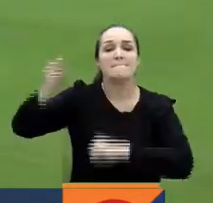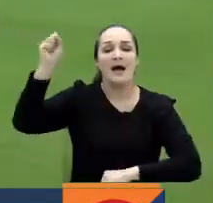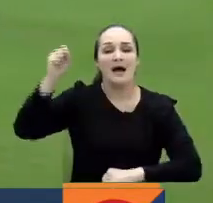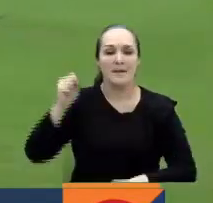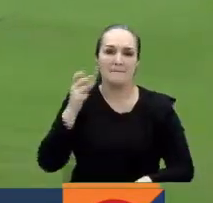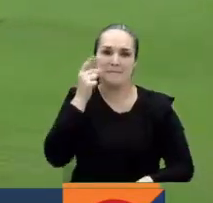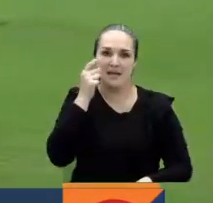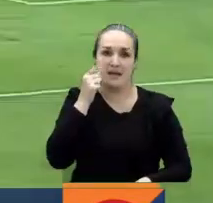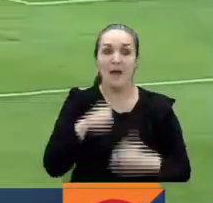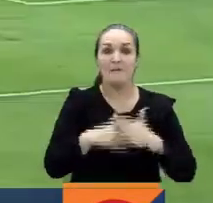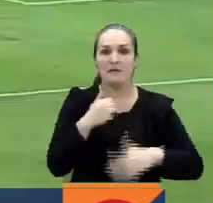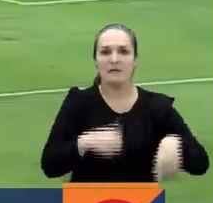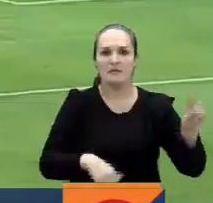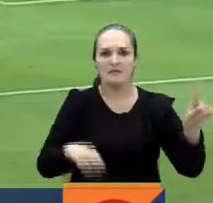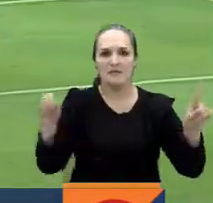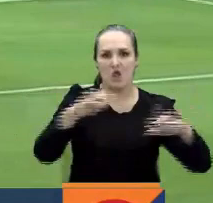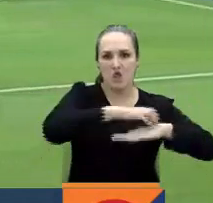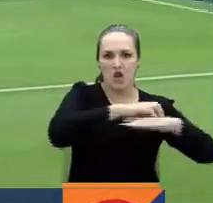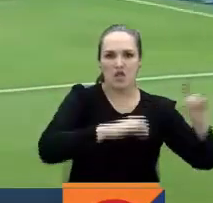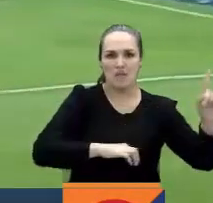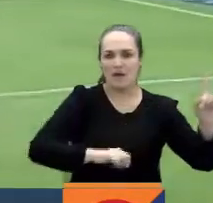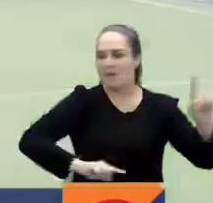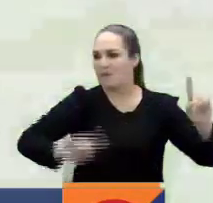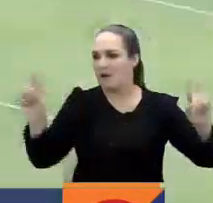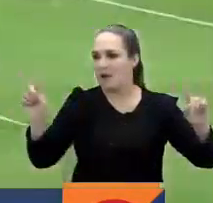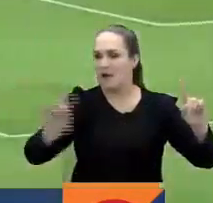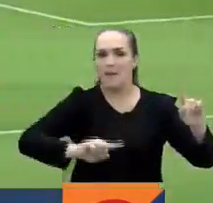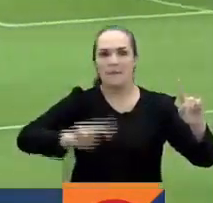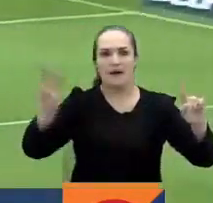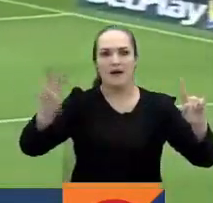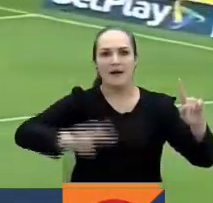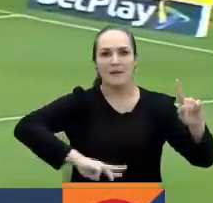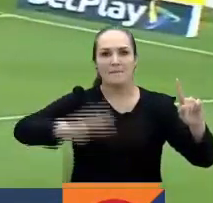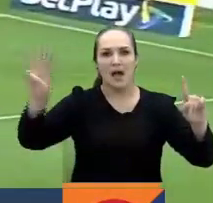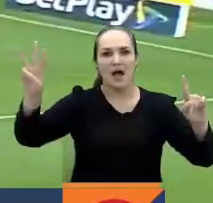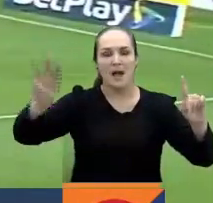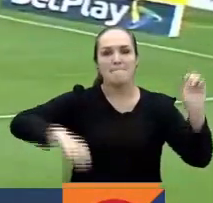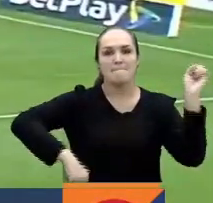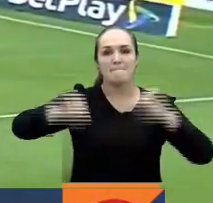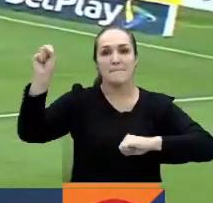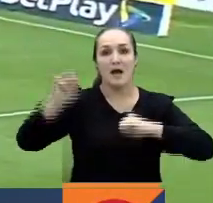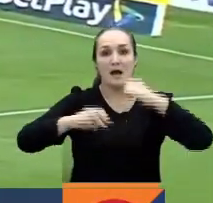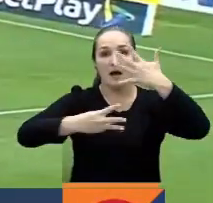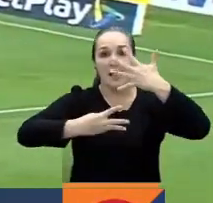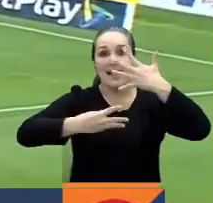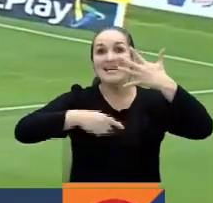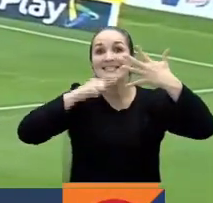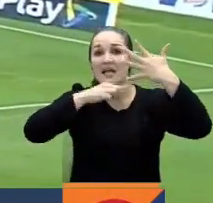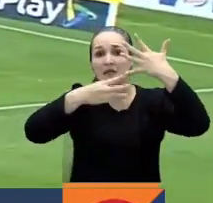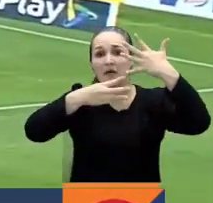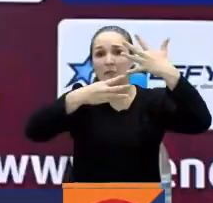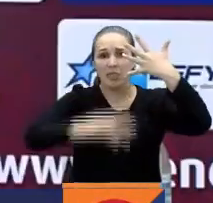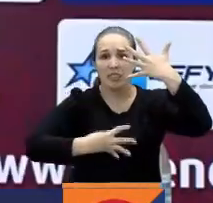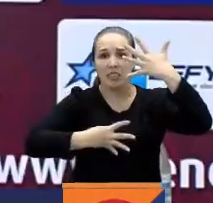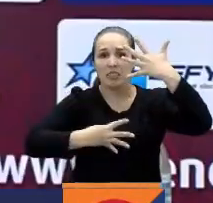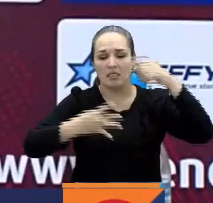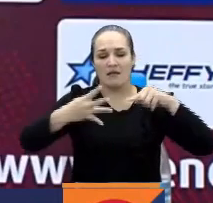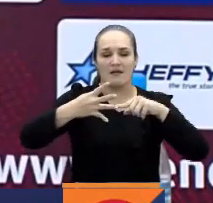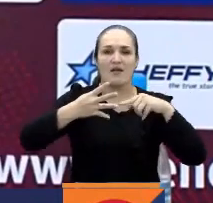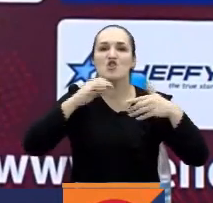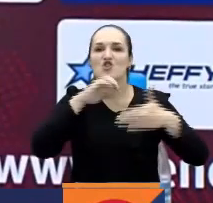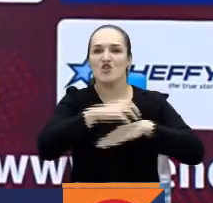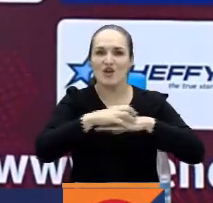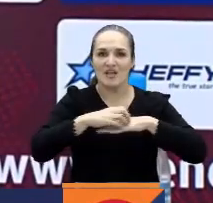de Leider Berrío, Carlos Ramírez y Leonardo Castro para sacar a Santa Fe del grupo de privilegio. Una victoria